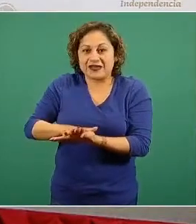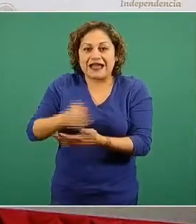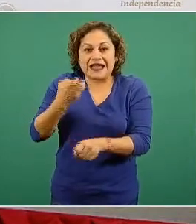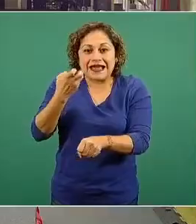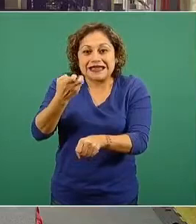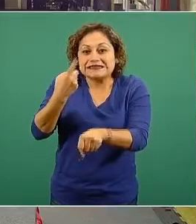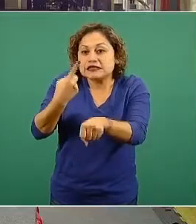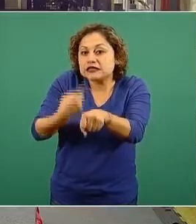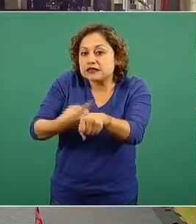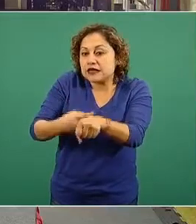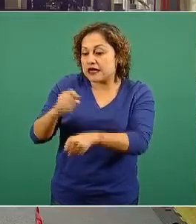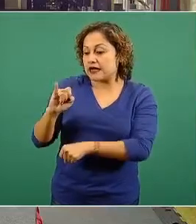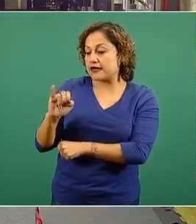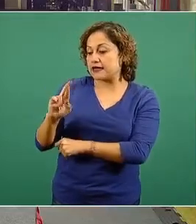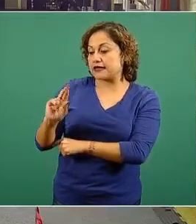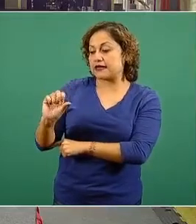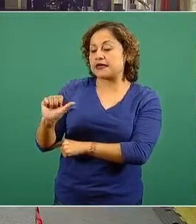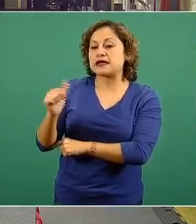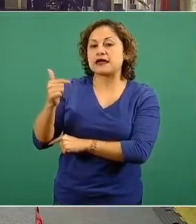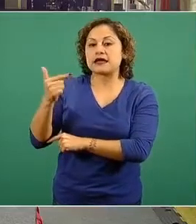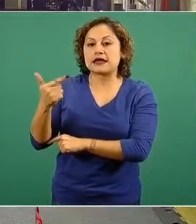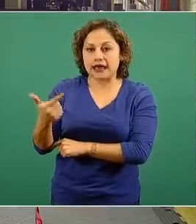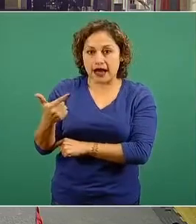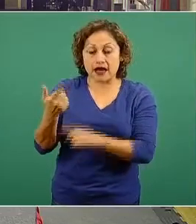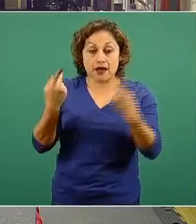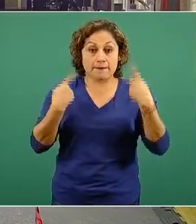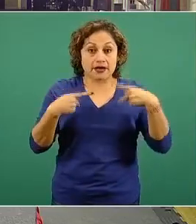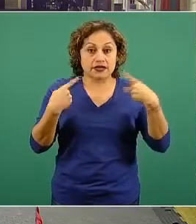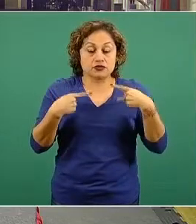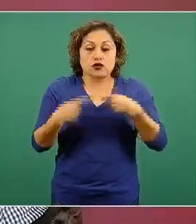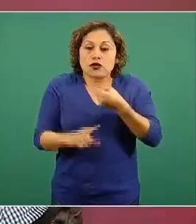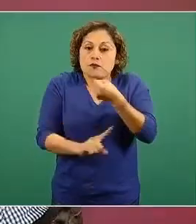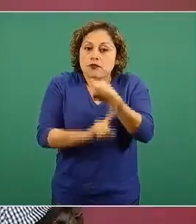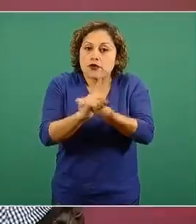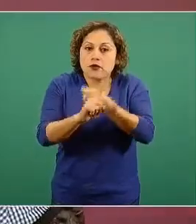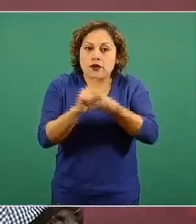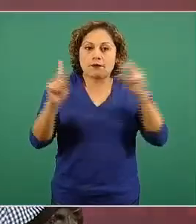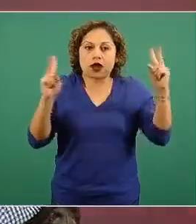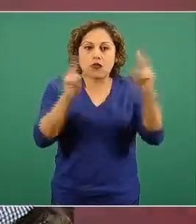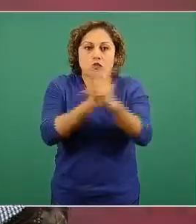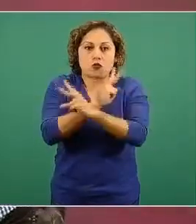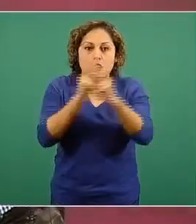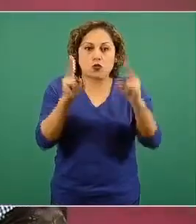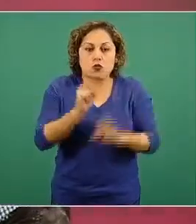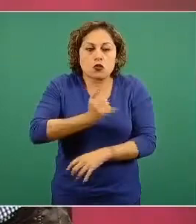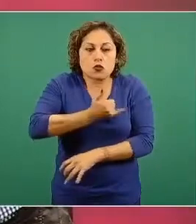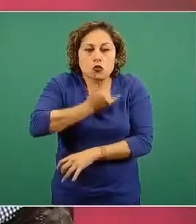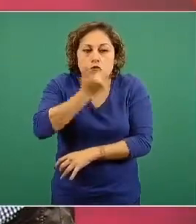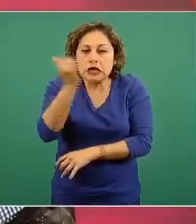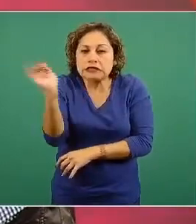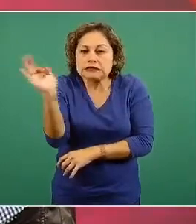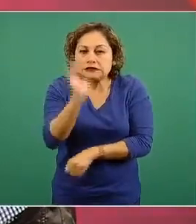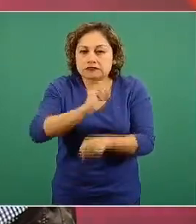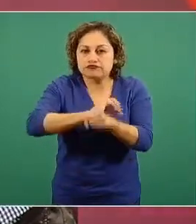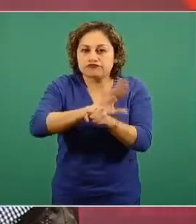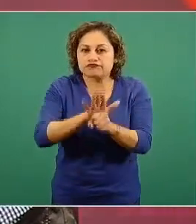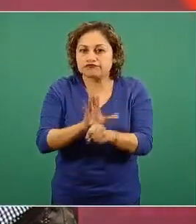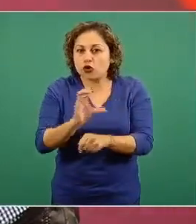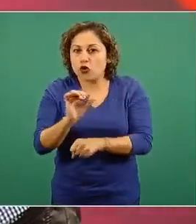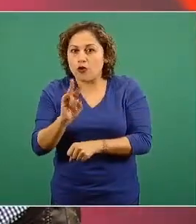un caso probable, ser un caso sospechoso de COVID-19. Y precisamente el objetivo de haber